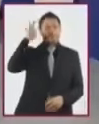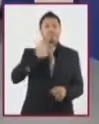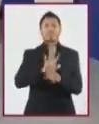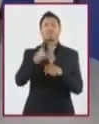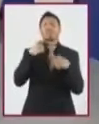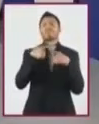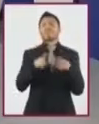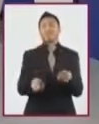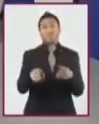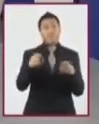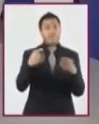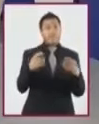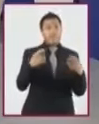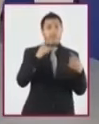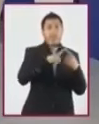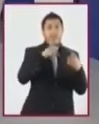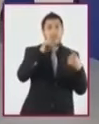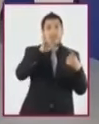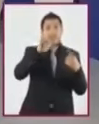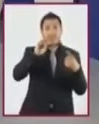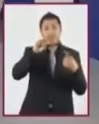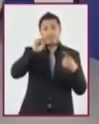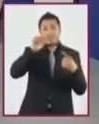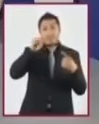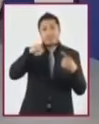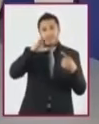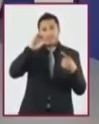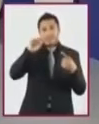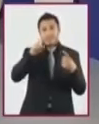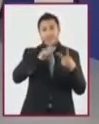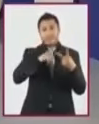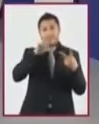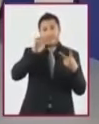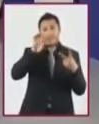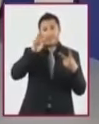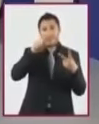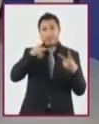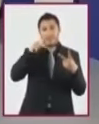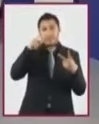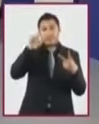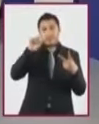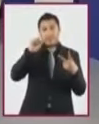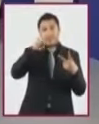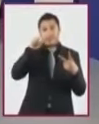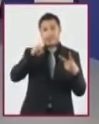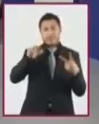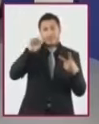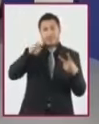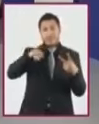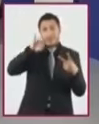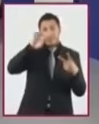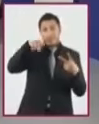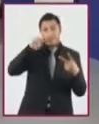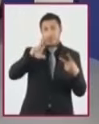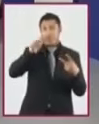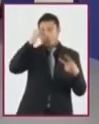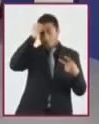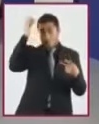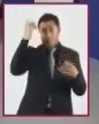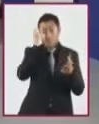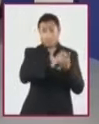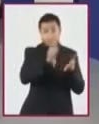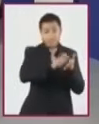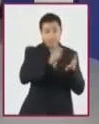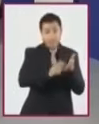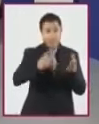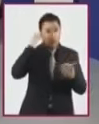diferencia entre la distancia y el desplazamiento. No olviden anotar las ideas principales, las preguntas que tengan, así